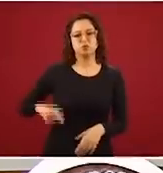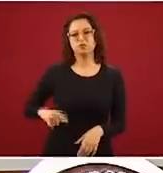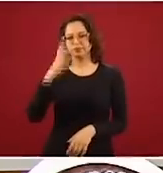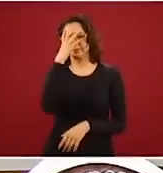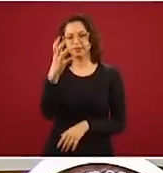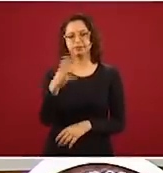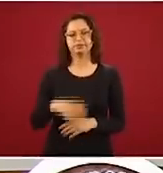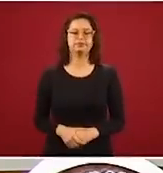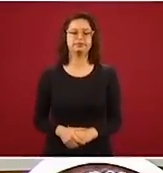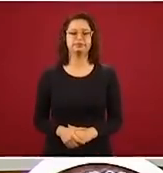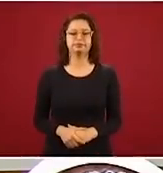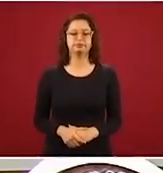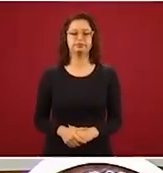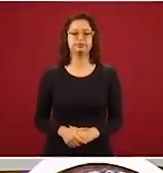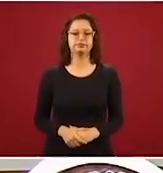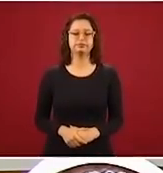Y